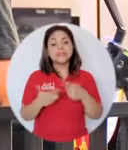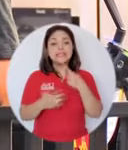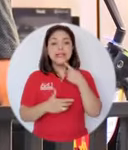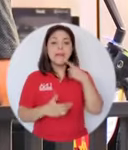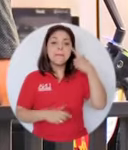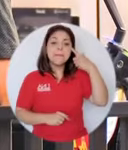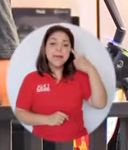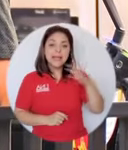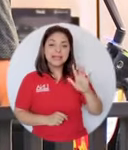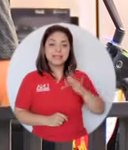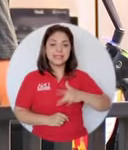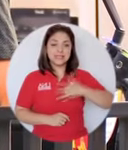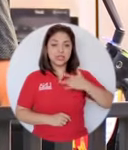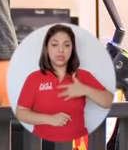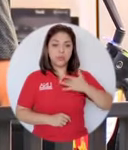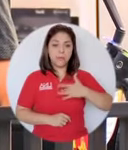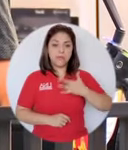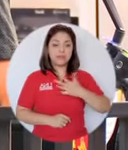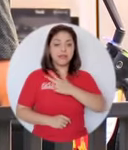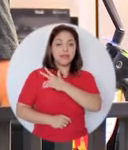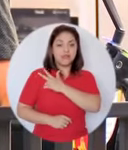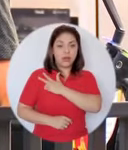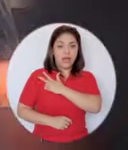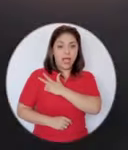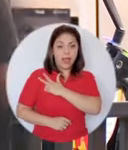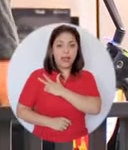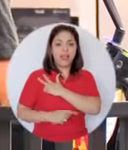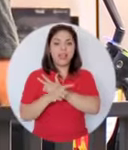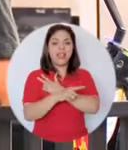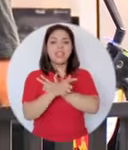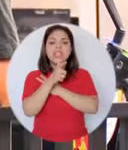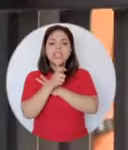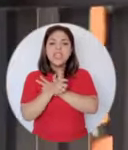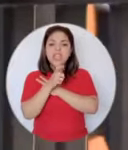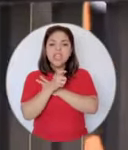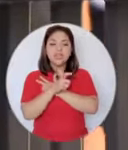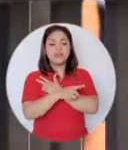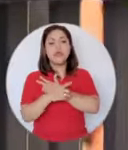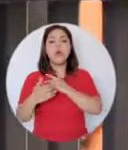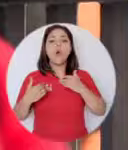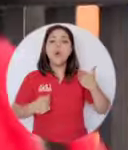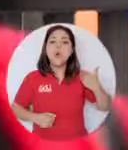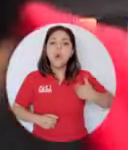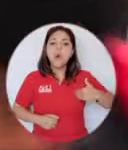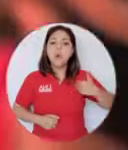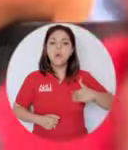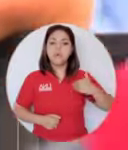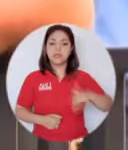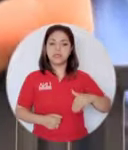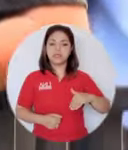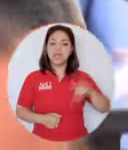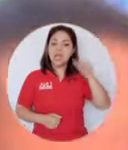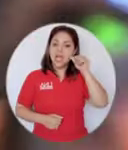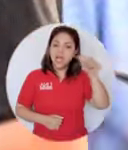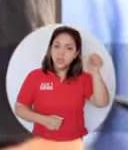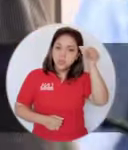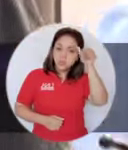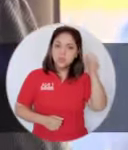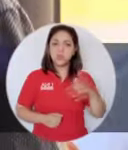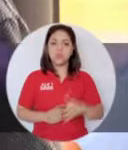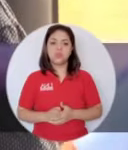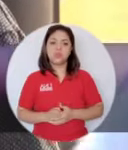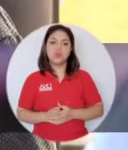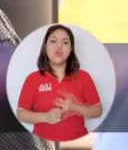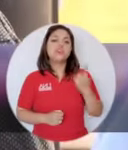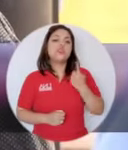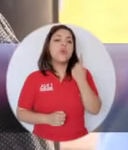pareciera que estos síntomas renales están apareciendo más en una persona que es adulta, masculina, que tuvo un